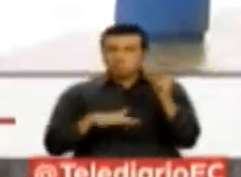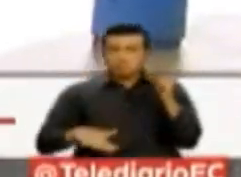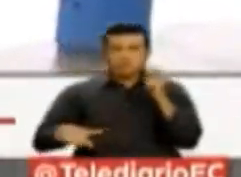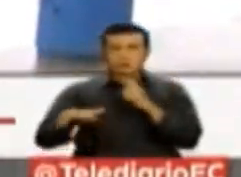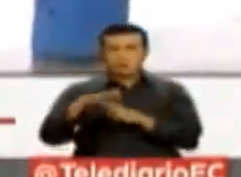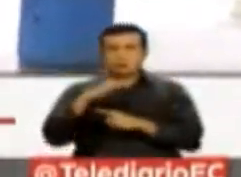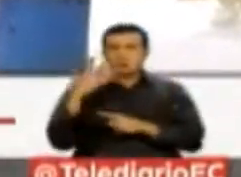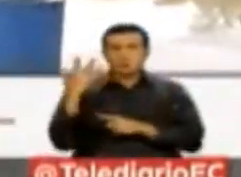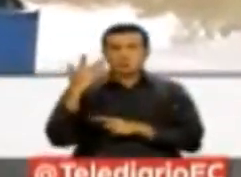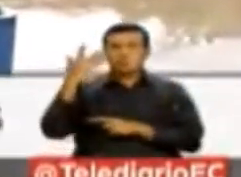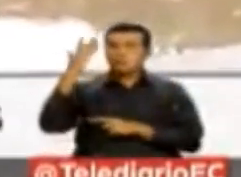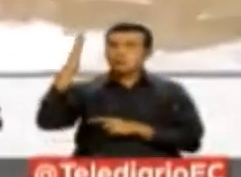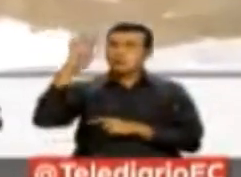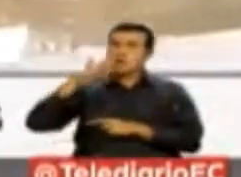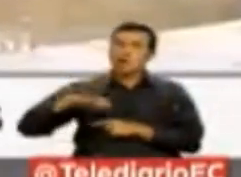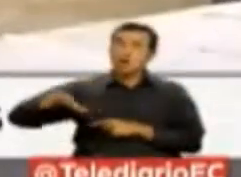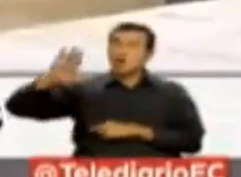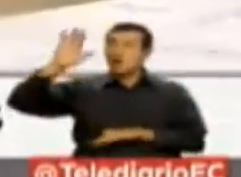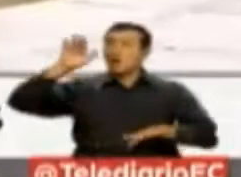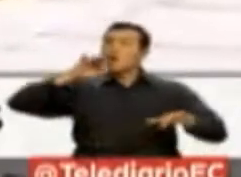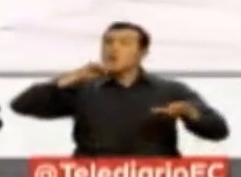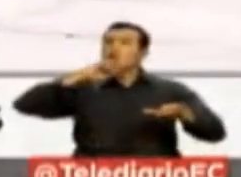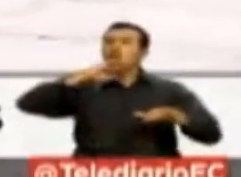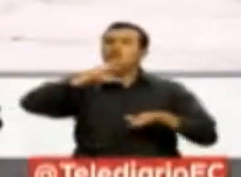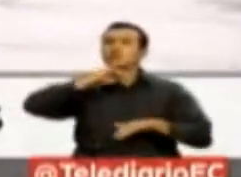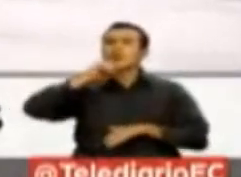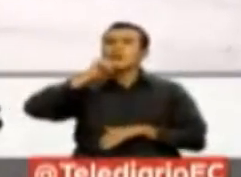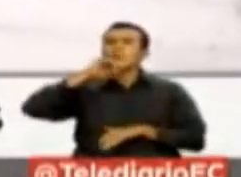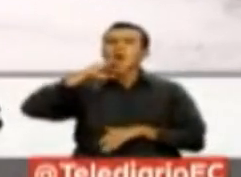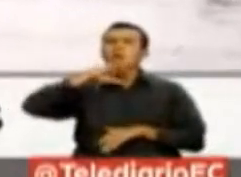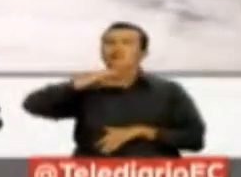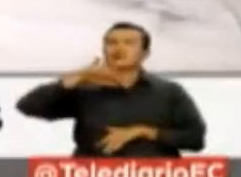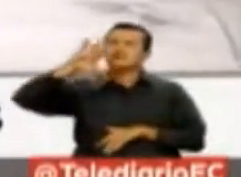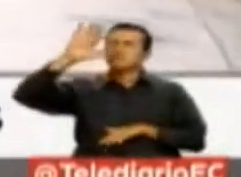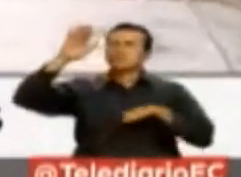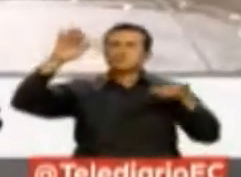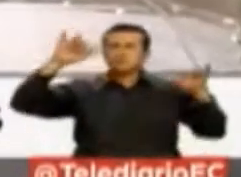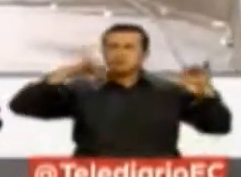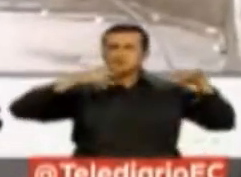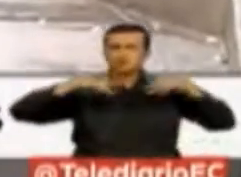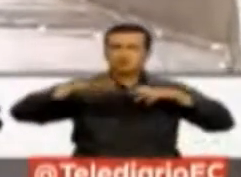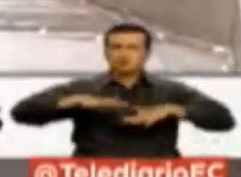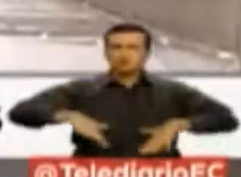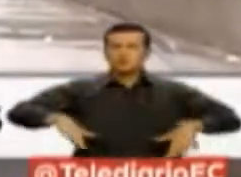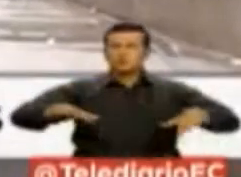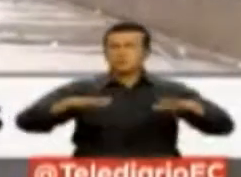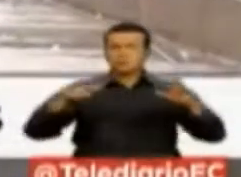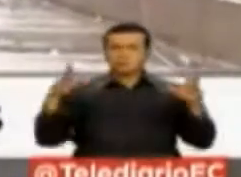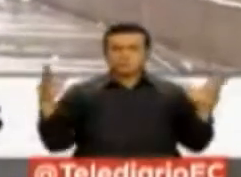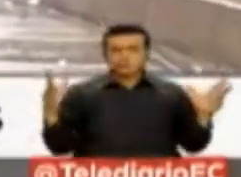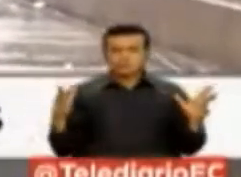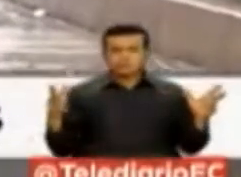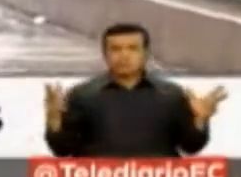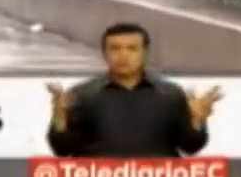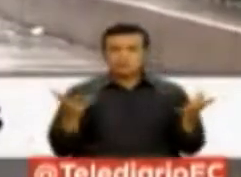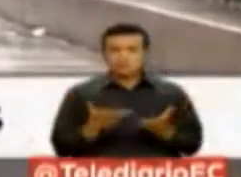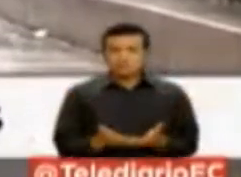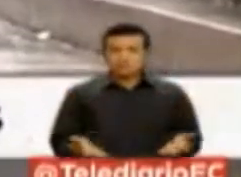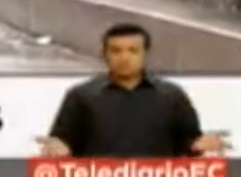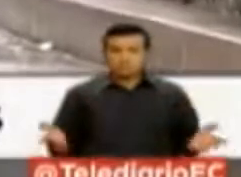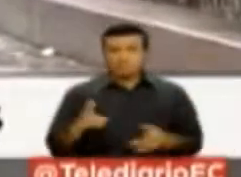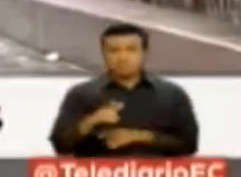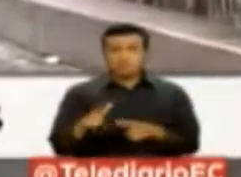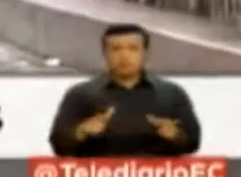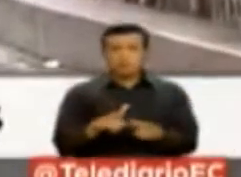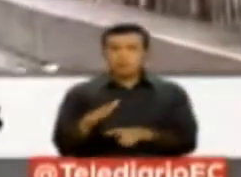viene desde arriba todas esas aguas sucias de arriba de las lo que es lo alto y termina en esta